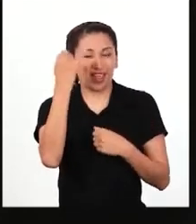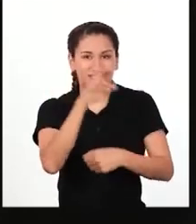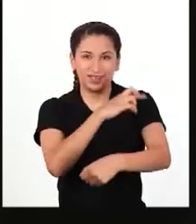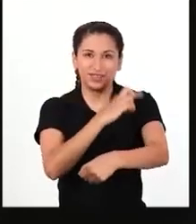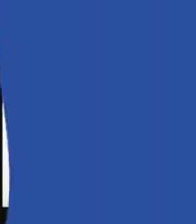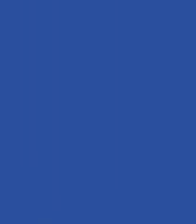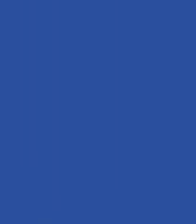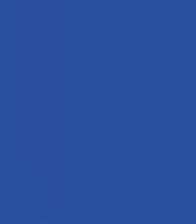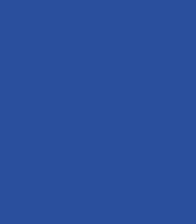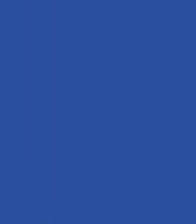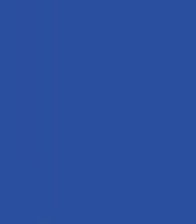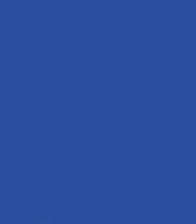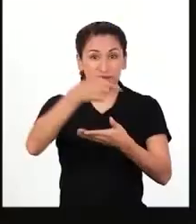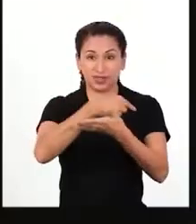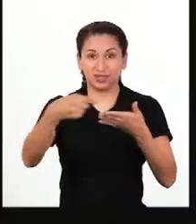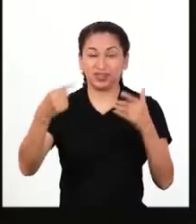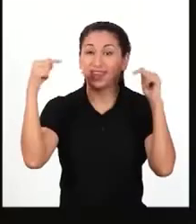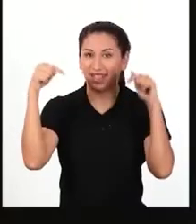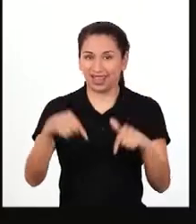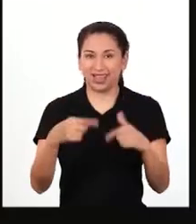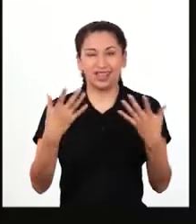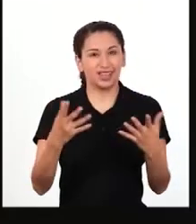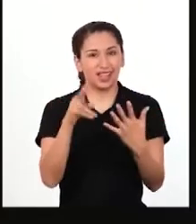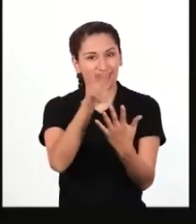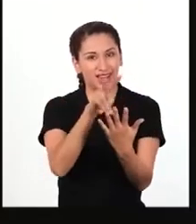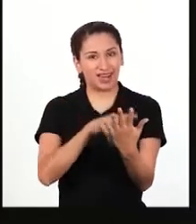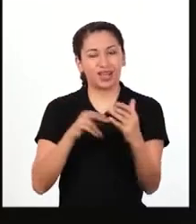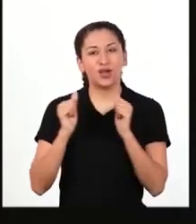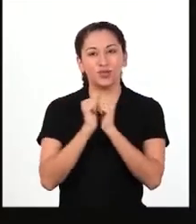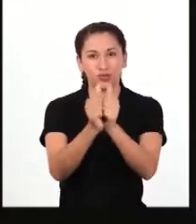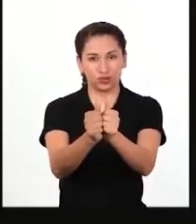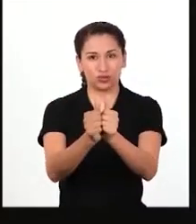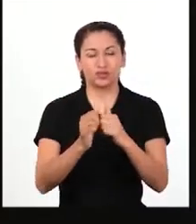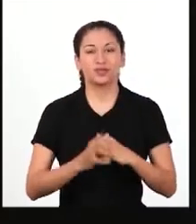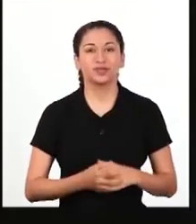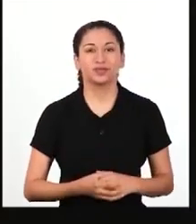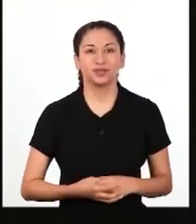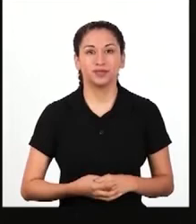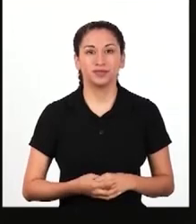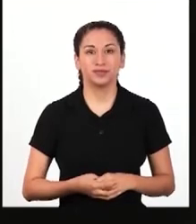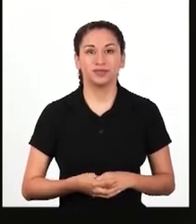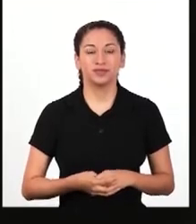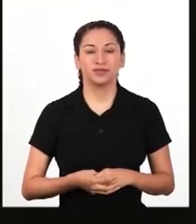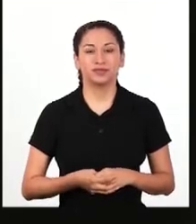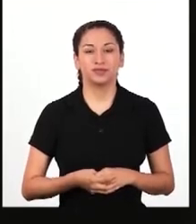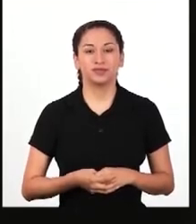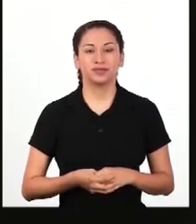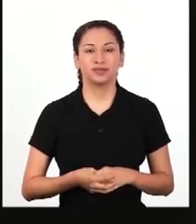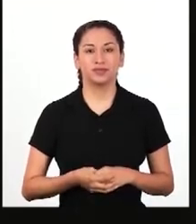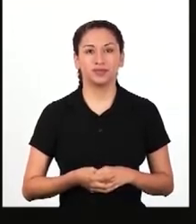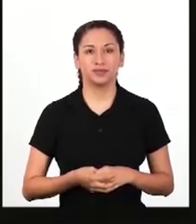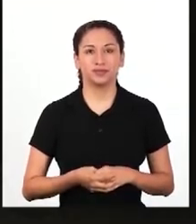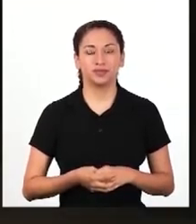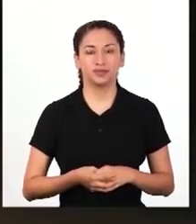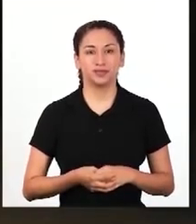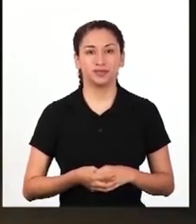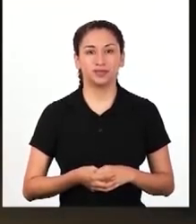se habrá terminado. Nos vemos la próxima semana, aquí en Leemos Juntos.